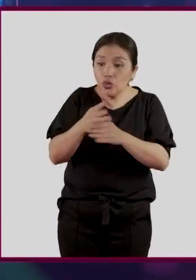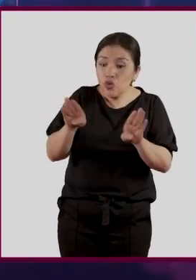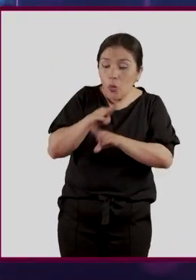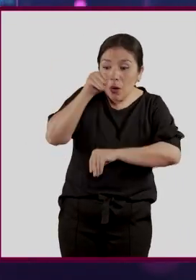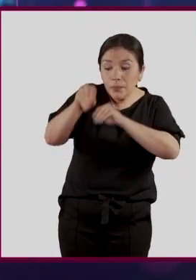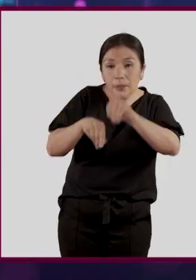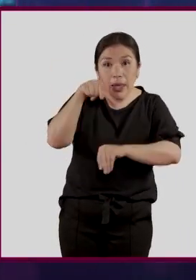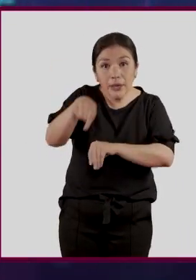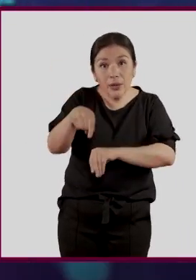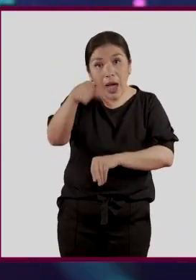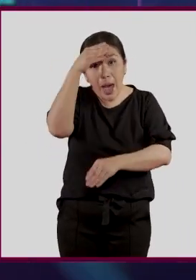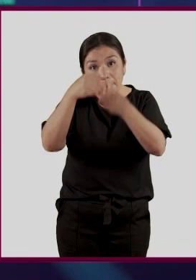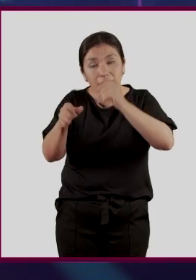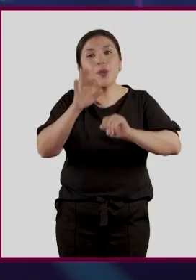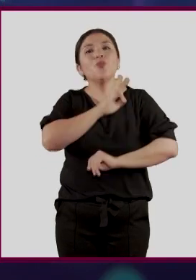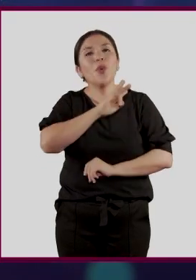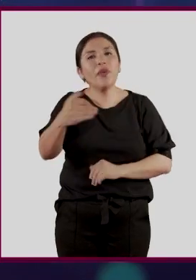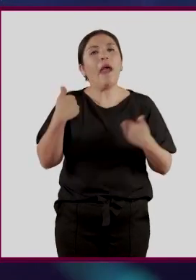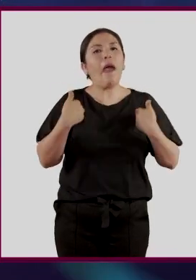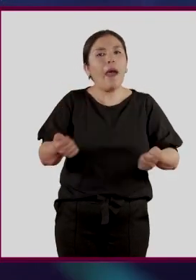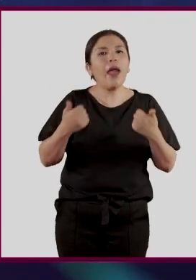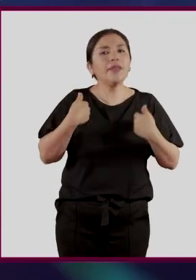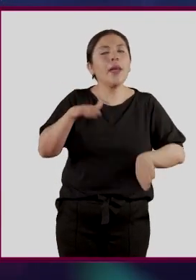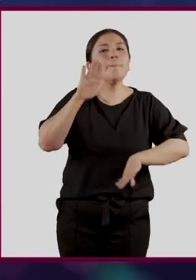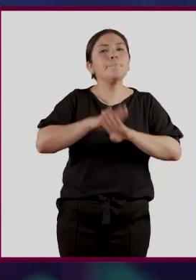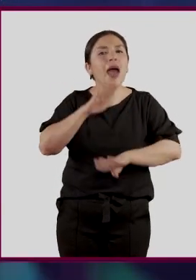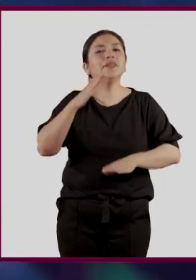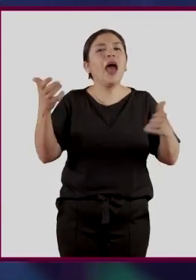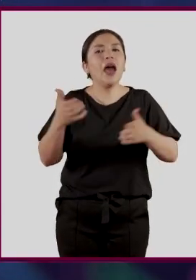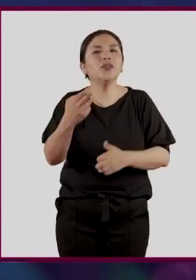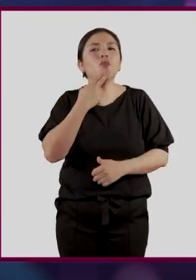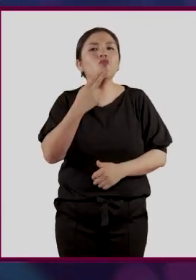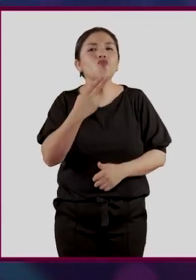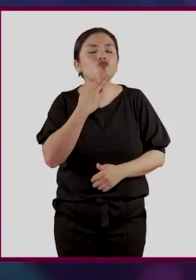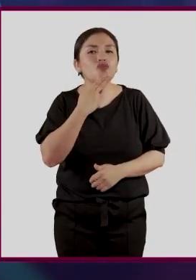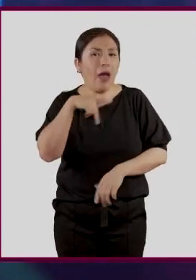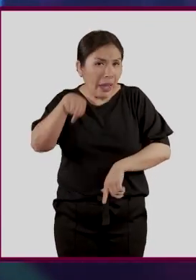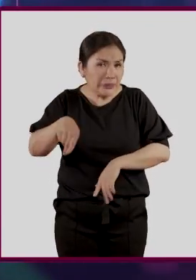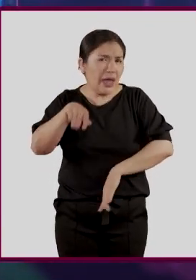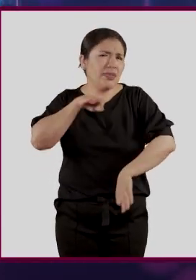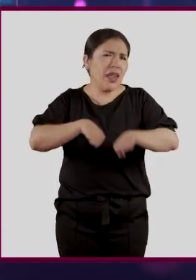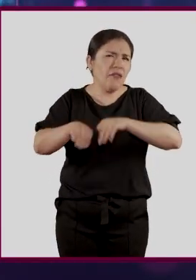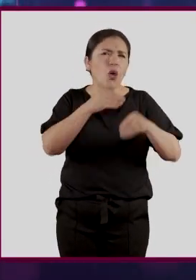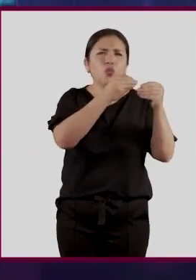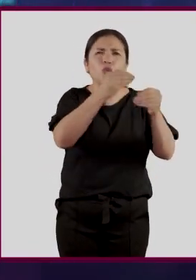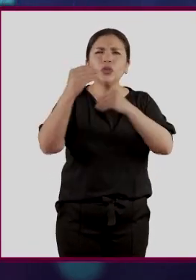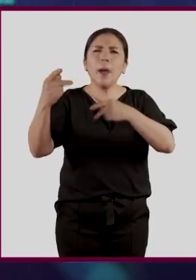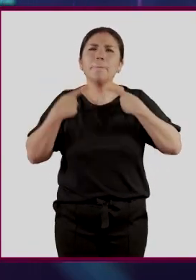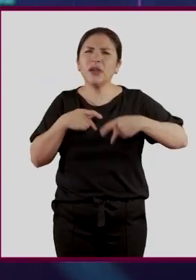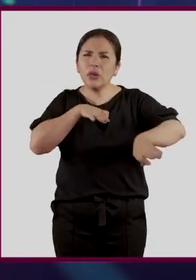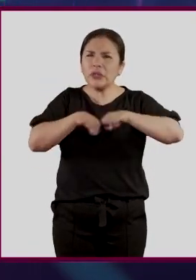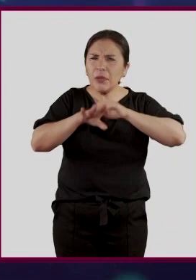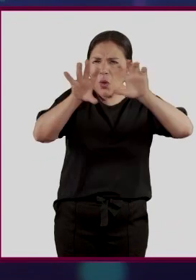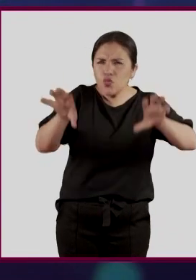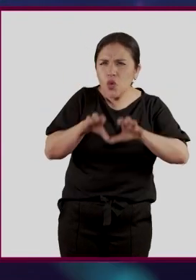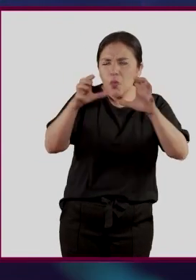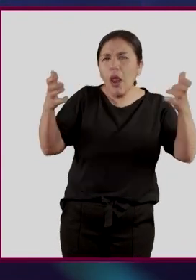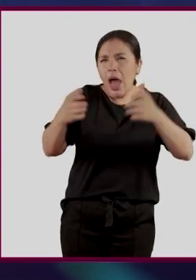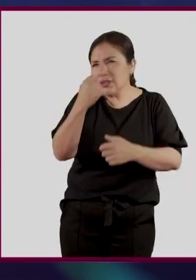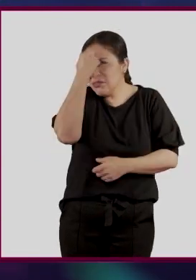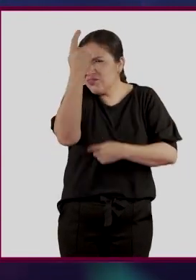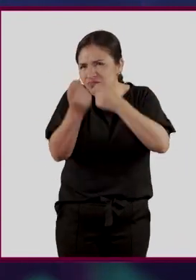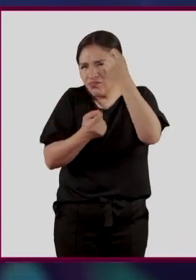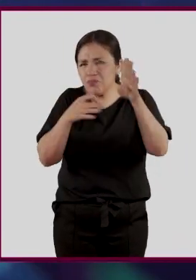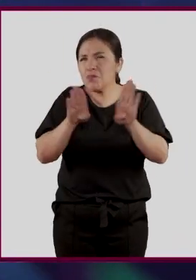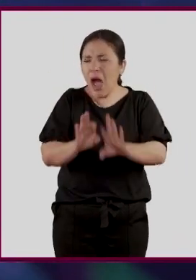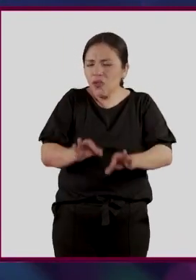software, podemos darnos una idea del concepto de buenas prácticas, ya que es trabajo de muchos programadores que colaboran para crear algo que funciona de una